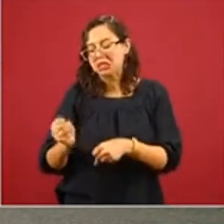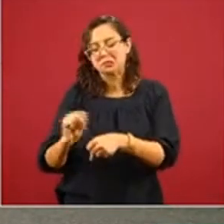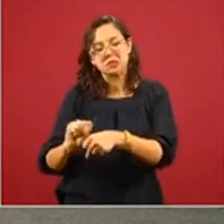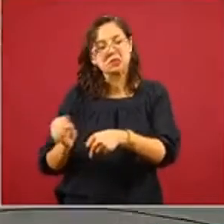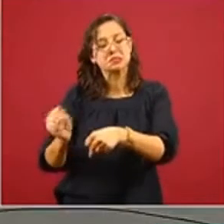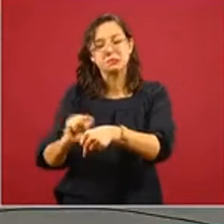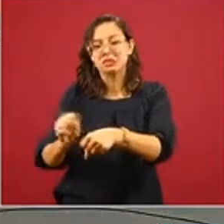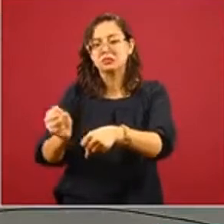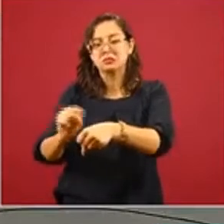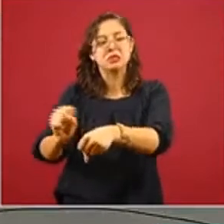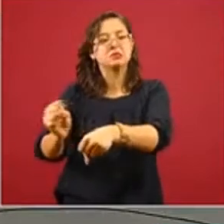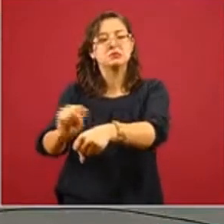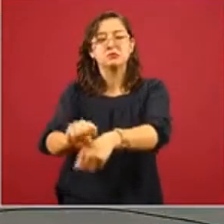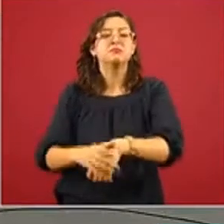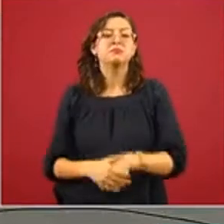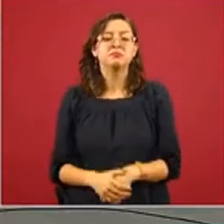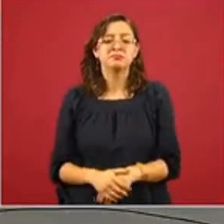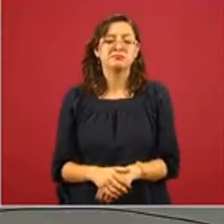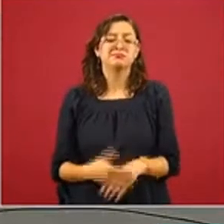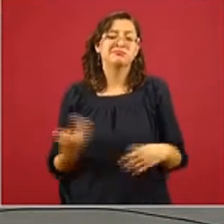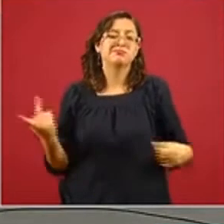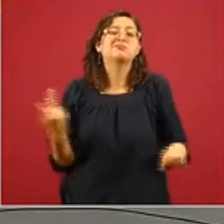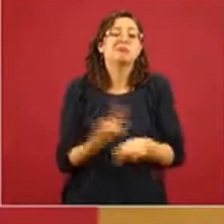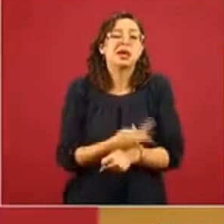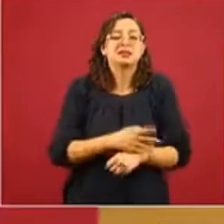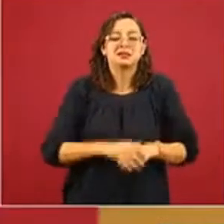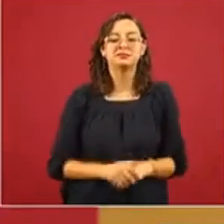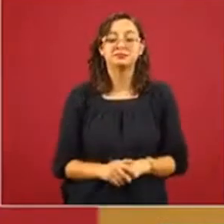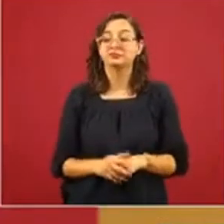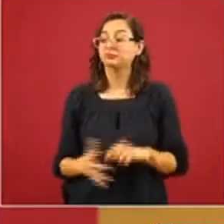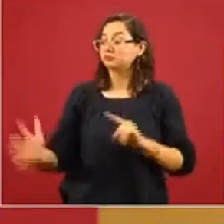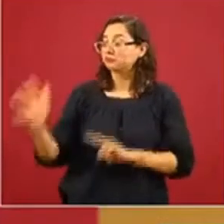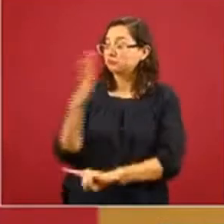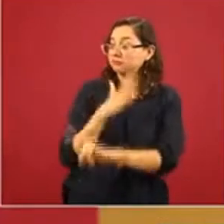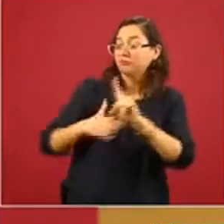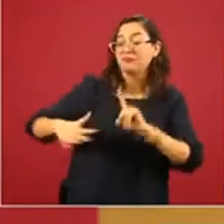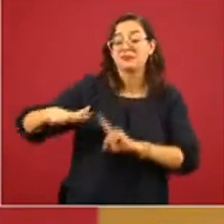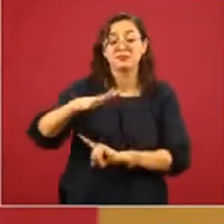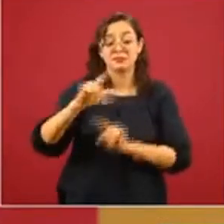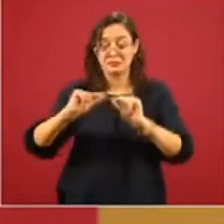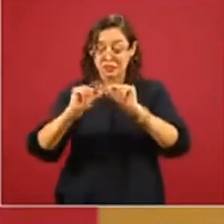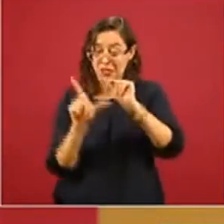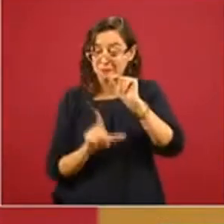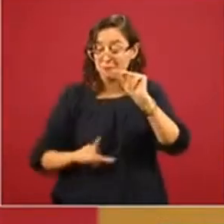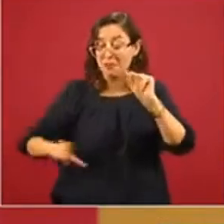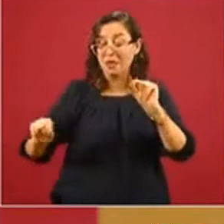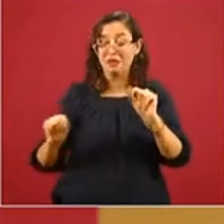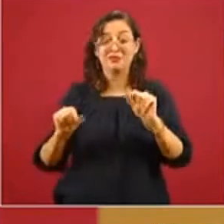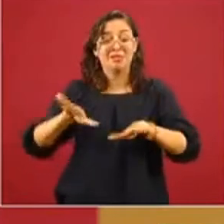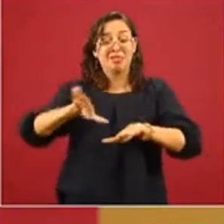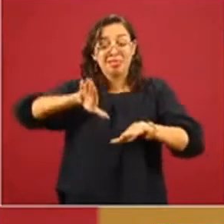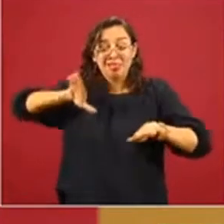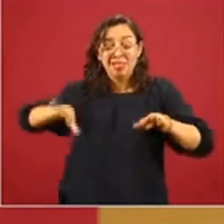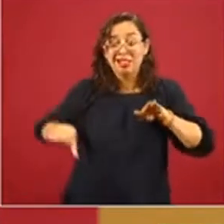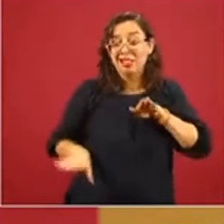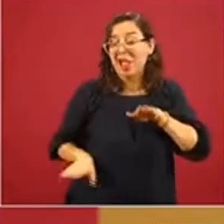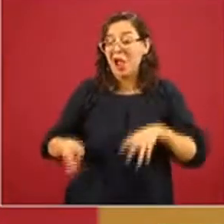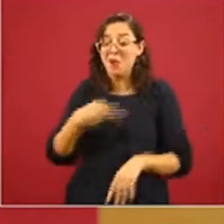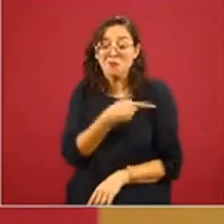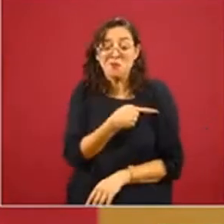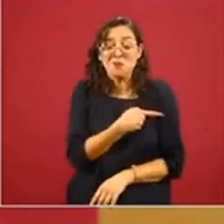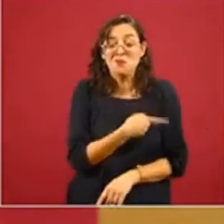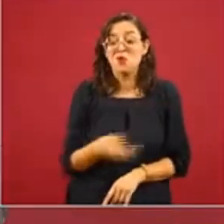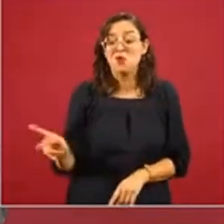Semanas. ¿Y qué pasaría si una sociedad con estas características, con este nivel de desigualdad, con